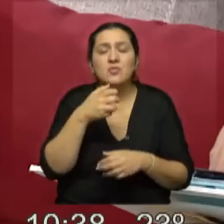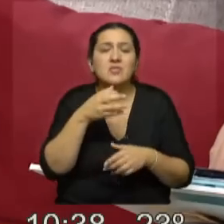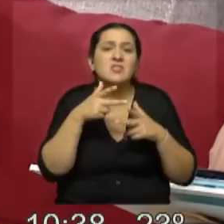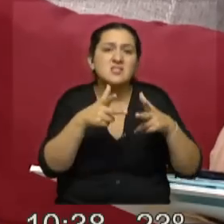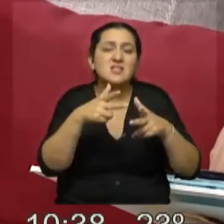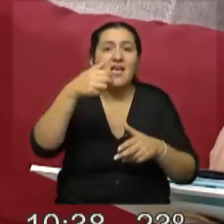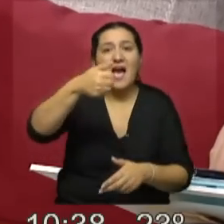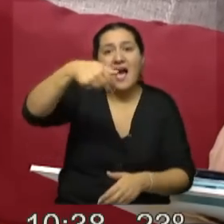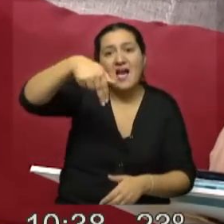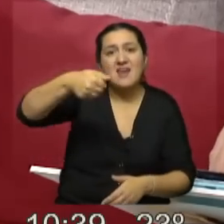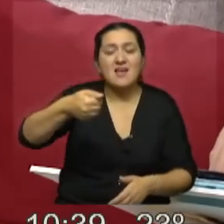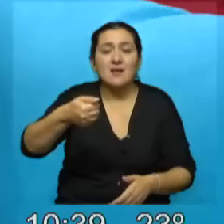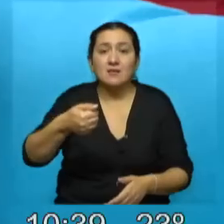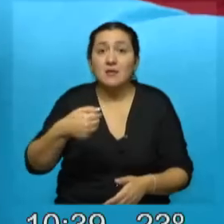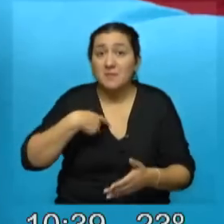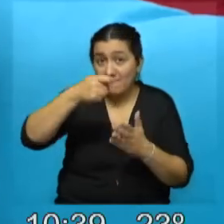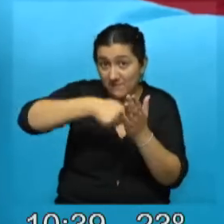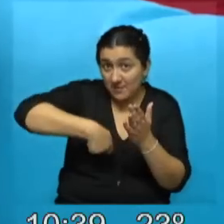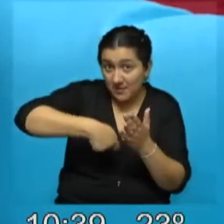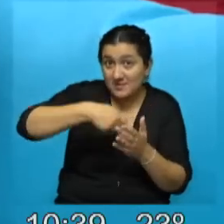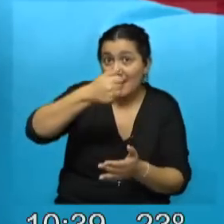sabes que firmo como Ana